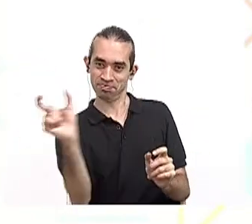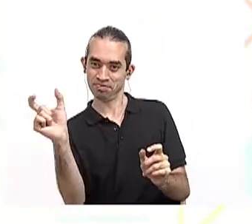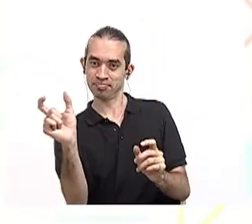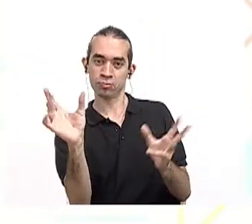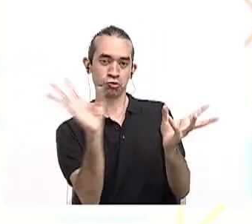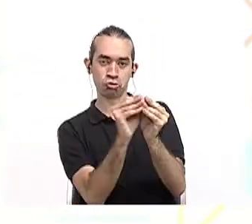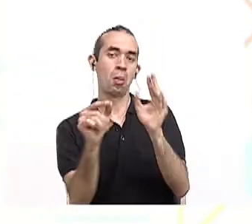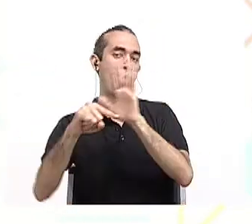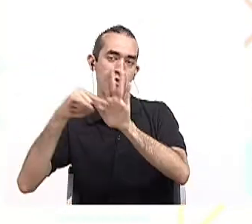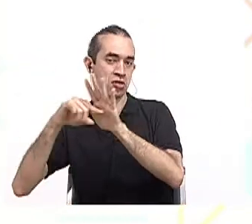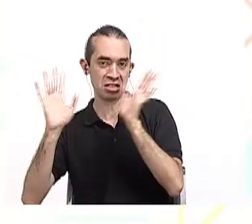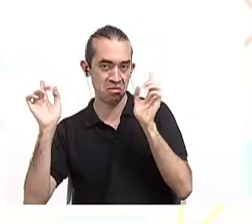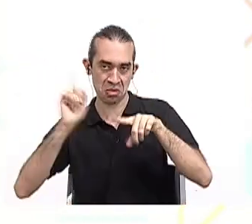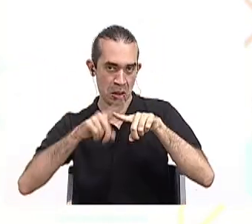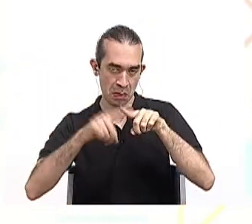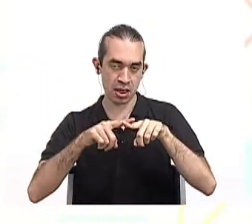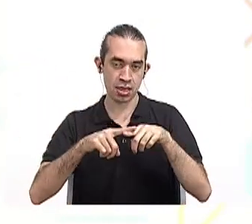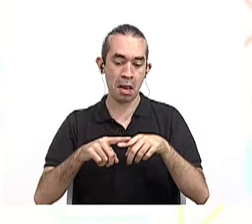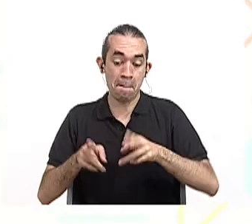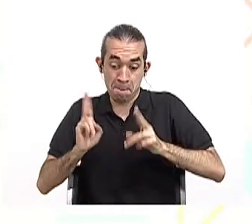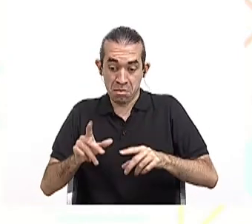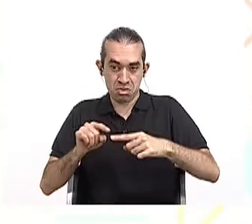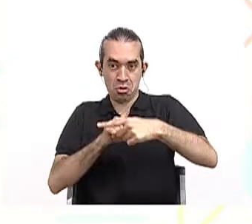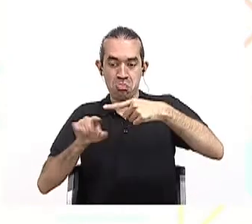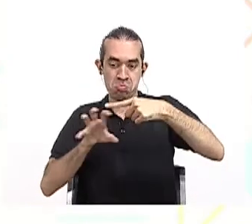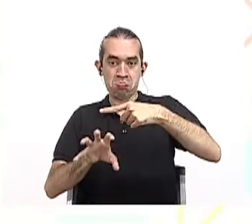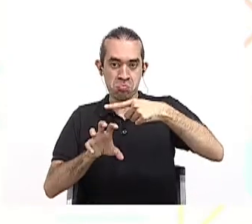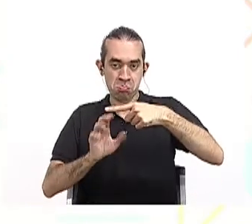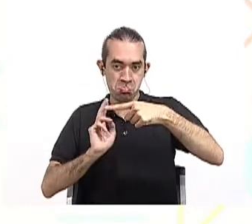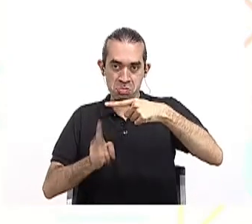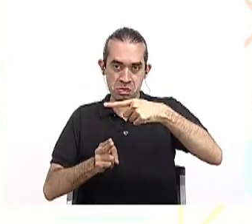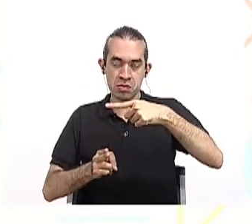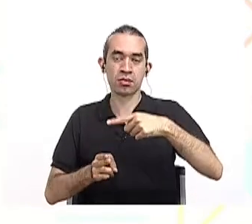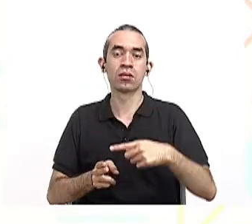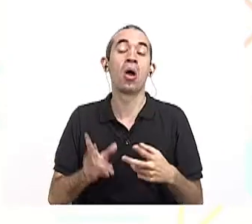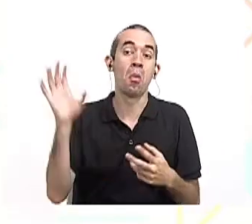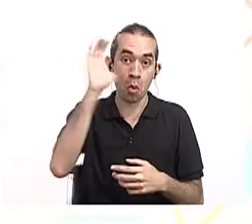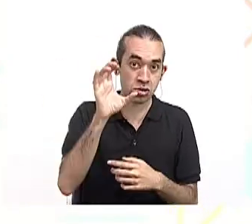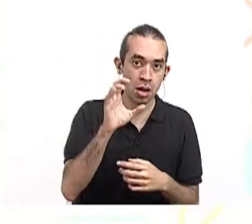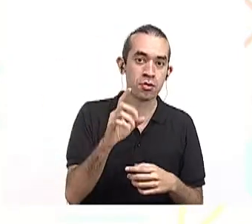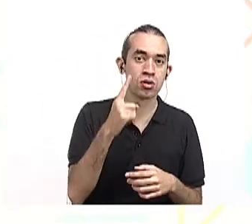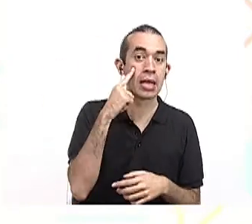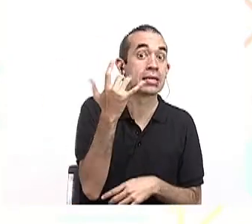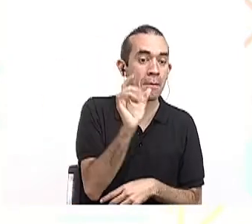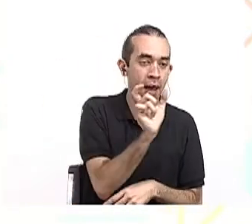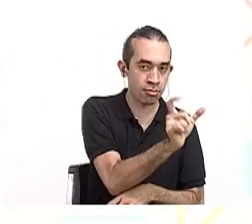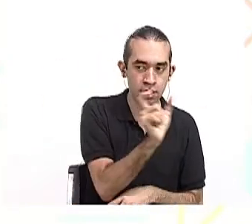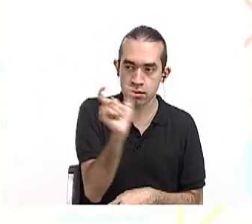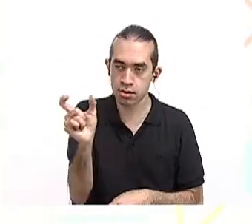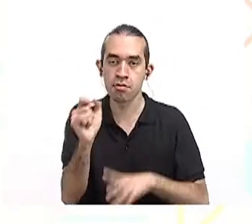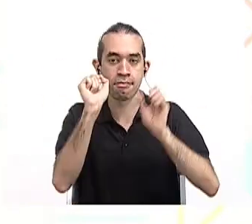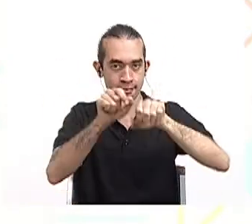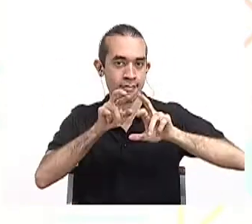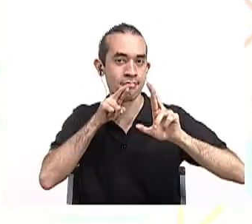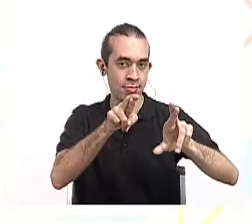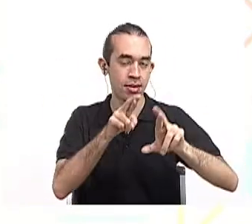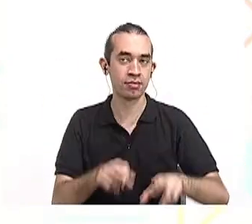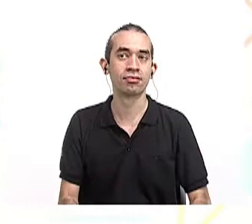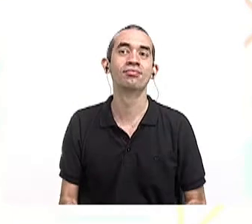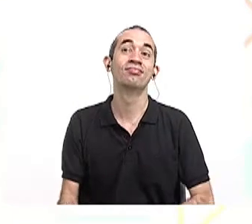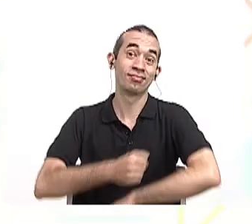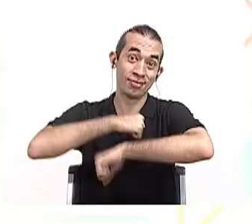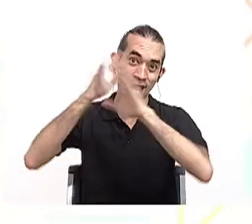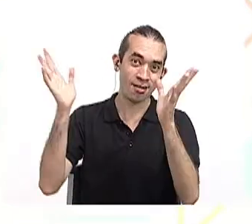numeradores y se conserva el denominador? Entonces busquemos términos semejantes para resolver.